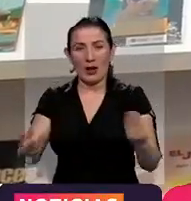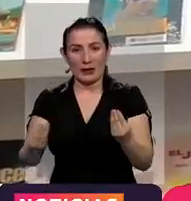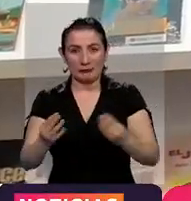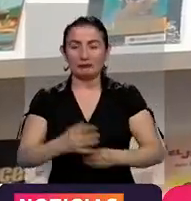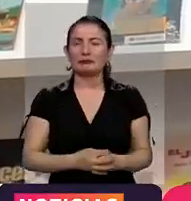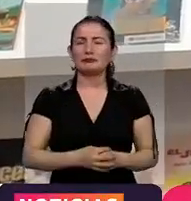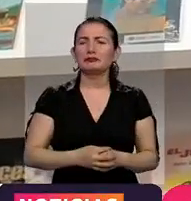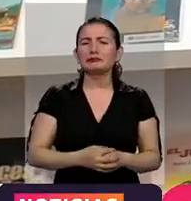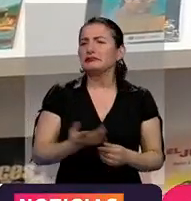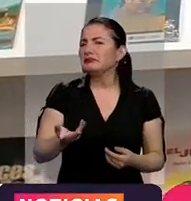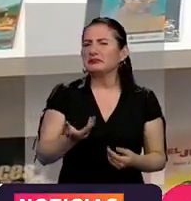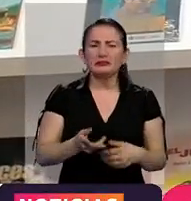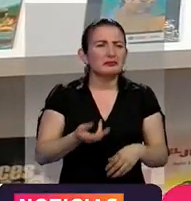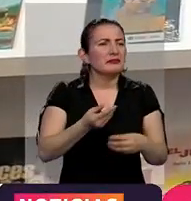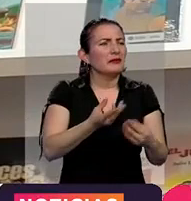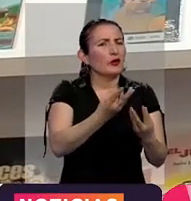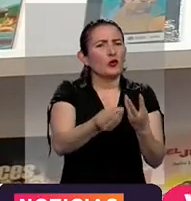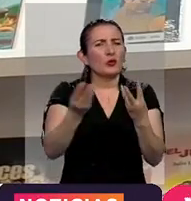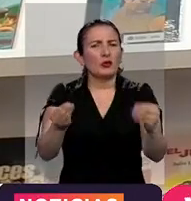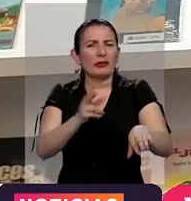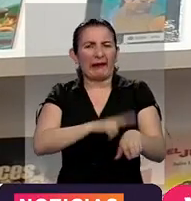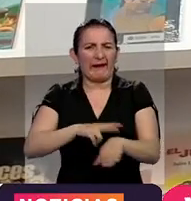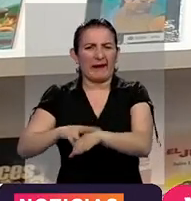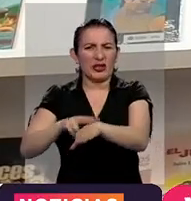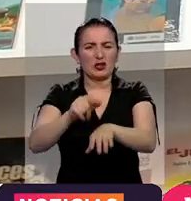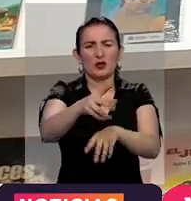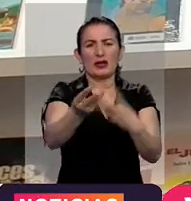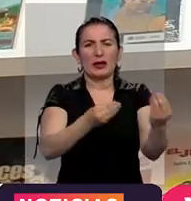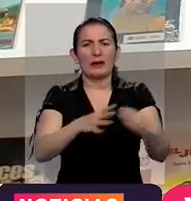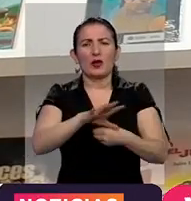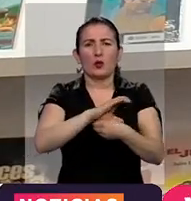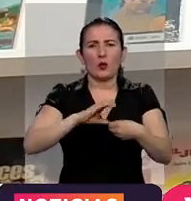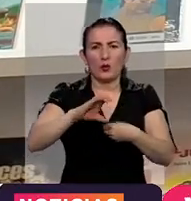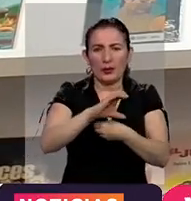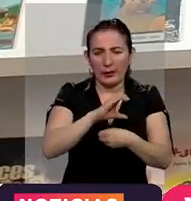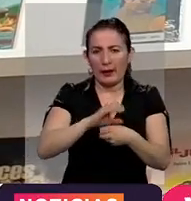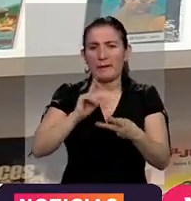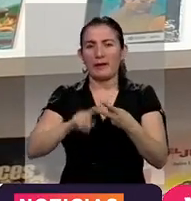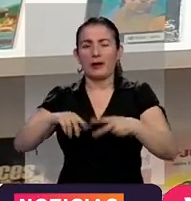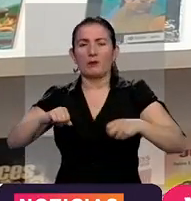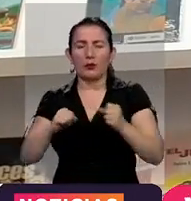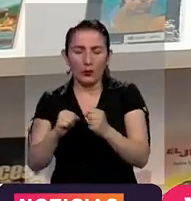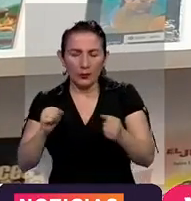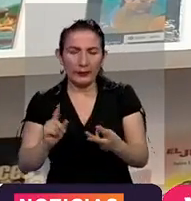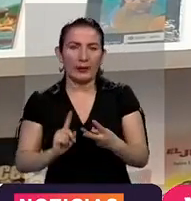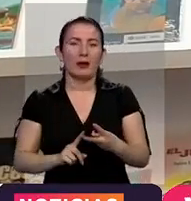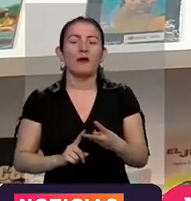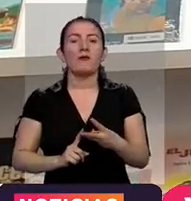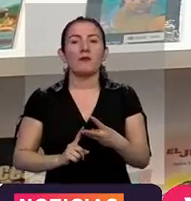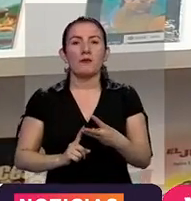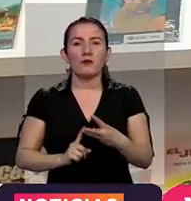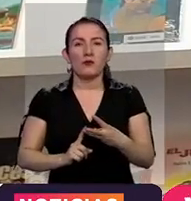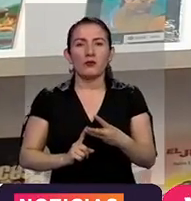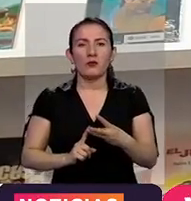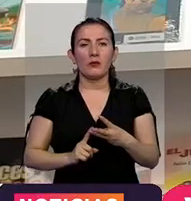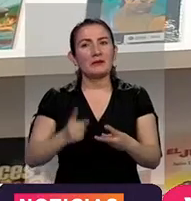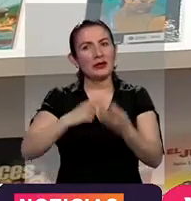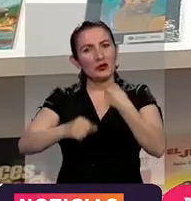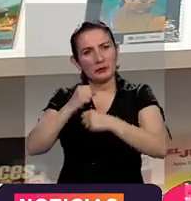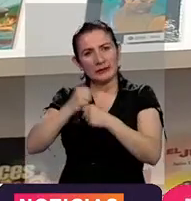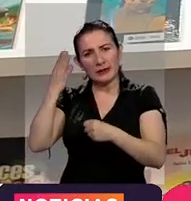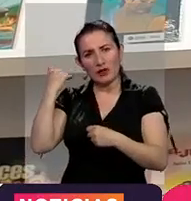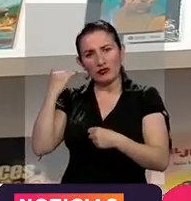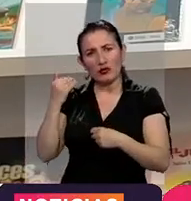tenemos delegaciones que van del departamento de Cundinamarca, van de Bogotá, el año pasado